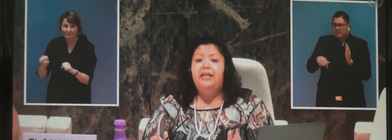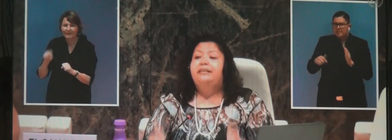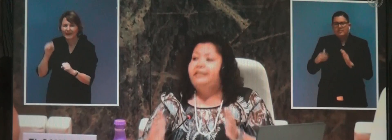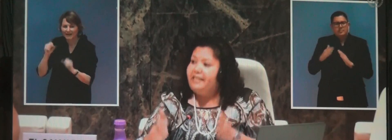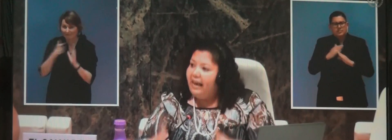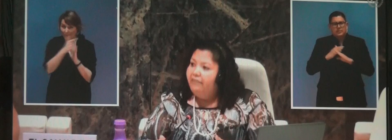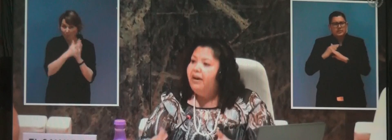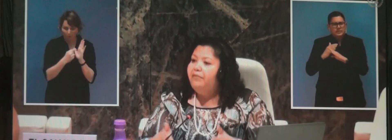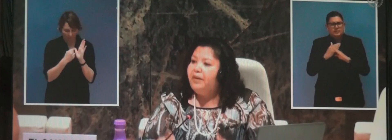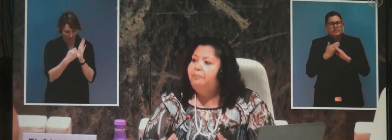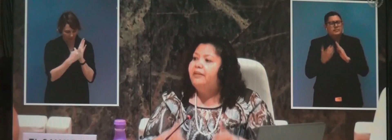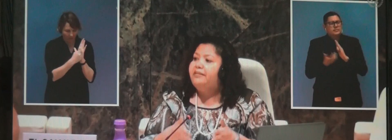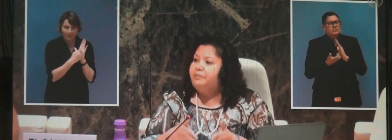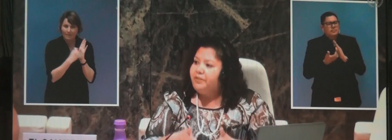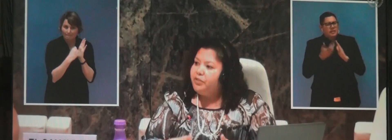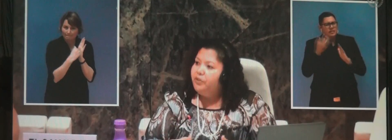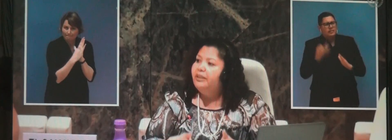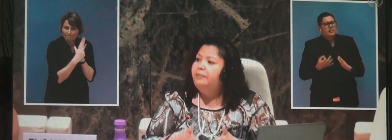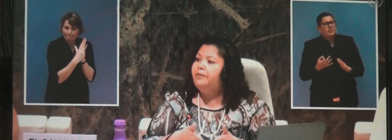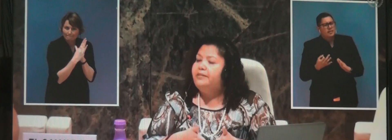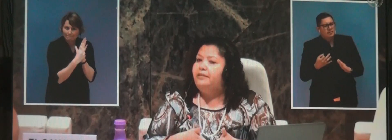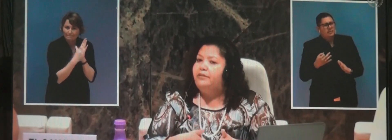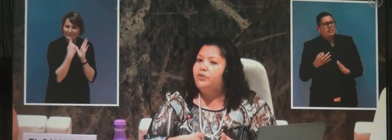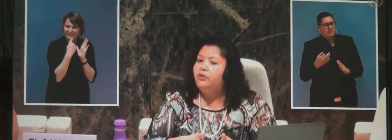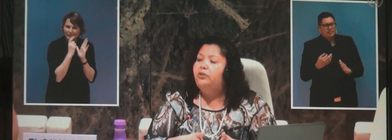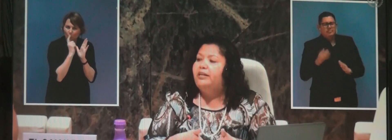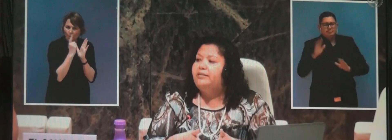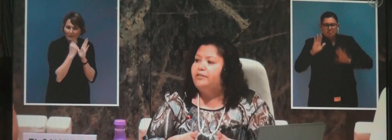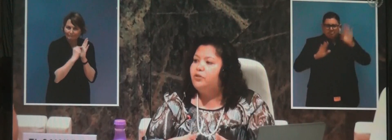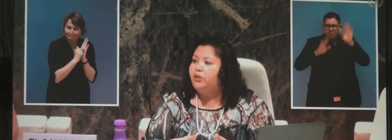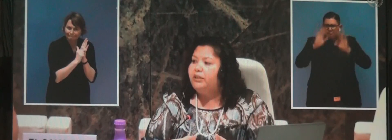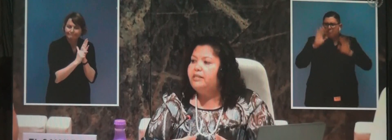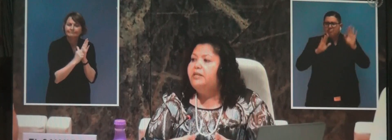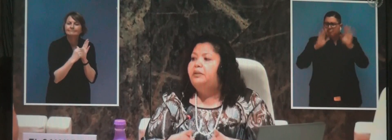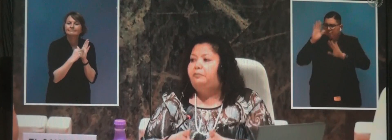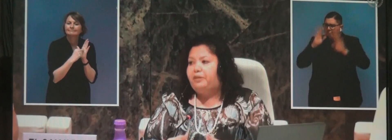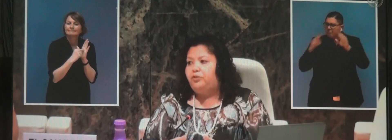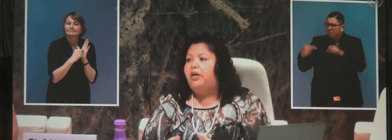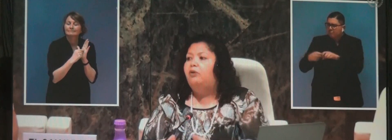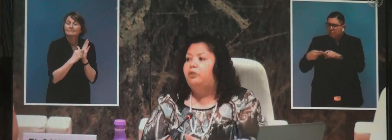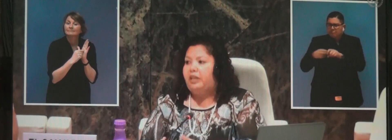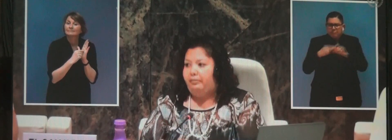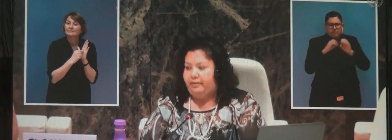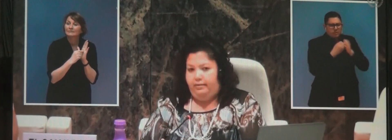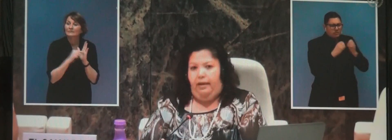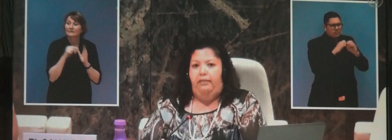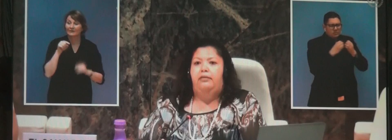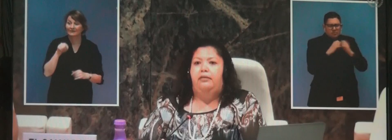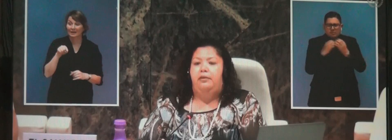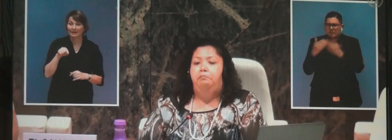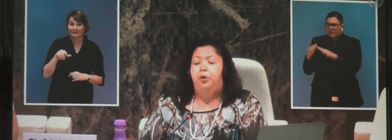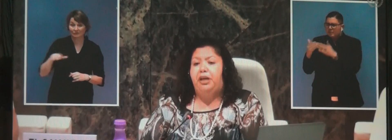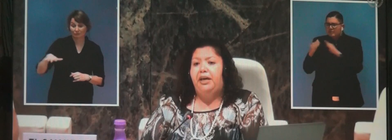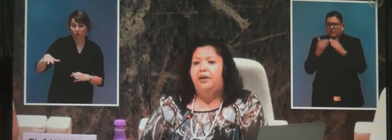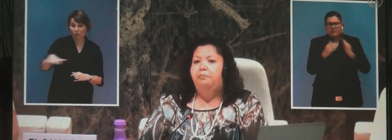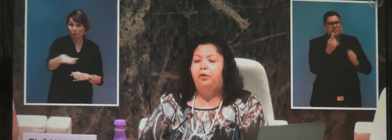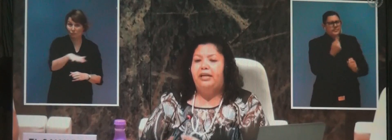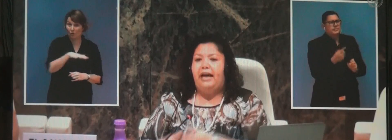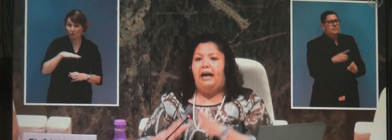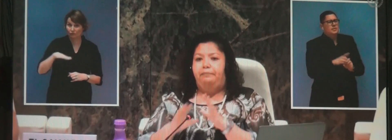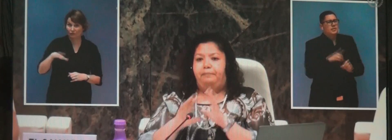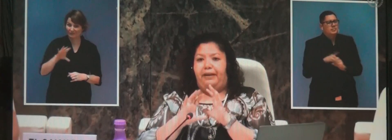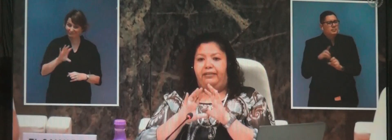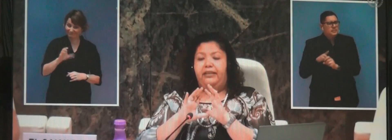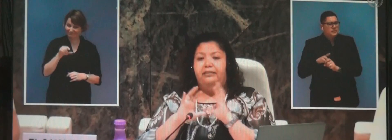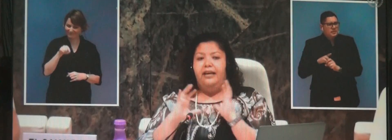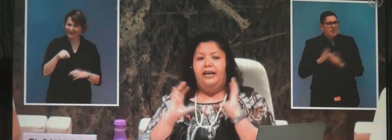Civil debe haber participación de representación de organizaciones de personas con discapacidad. ¿Por qué? Porque